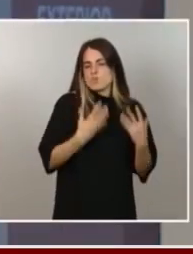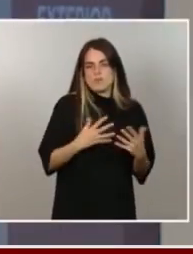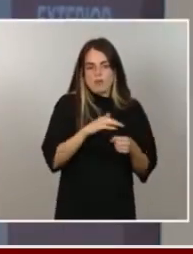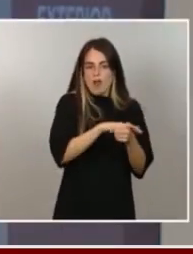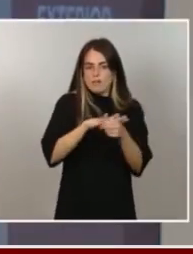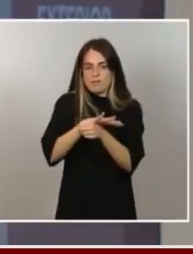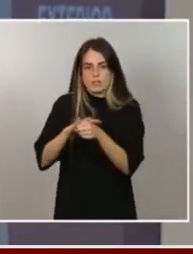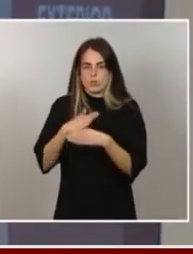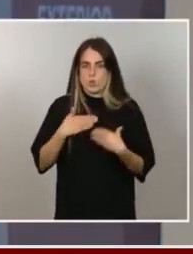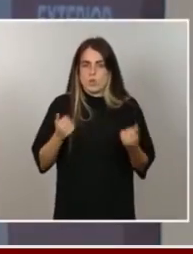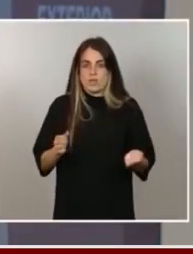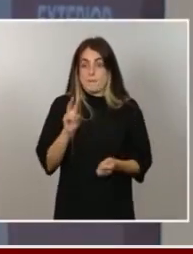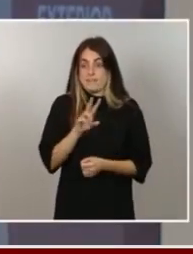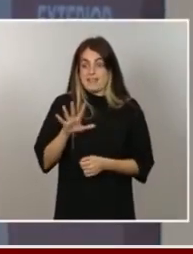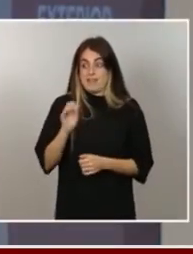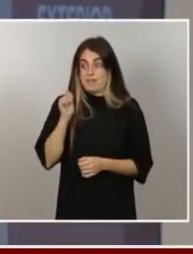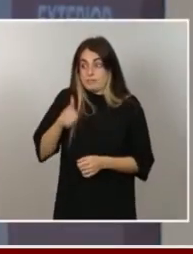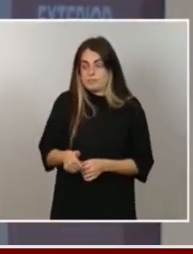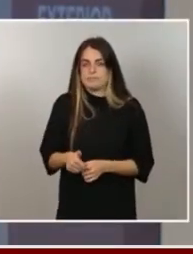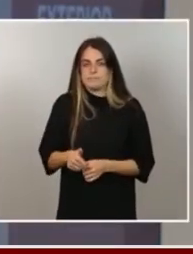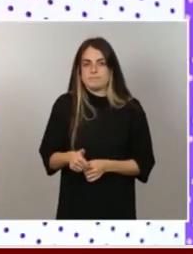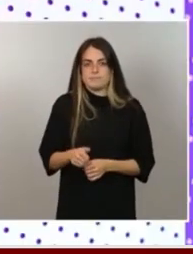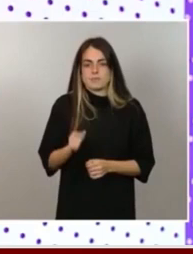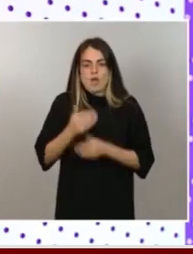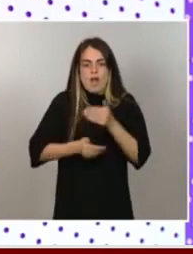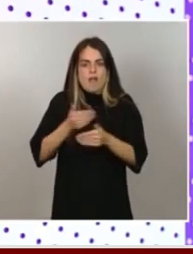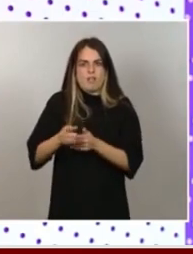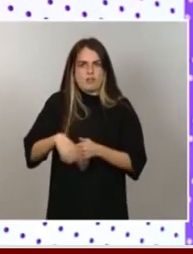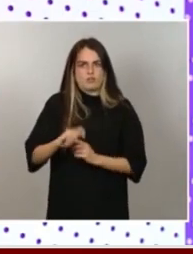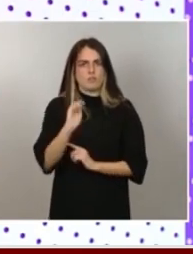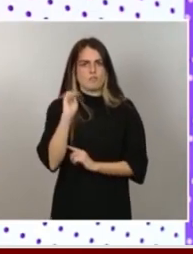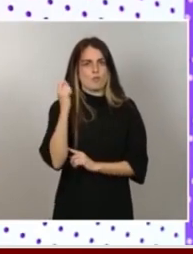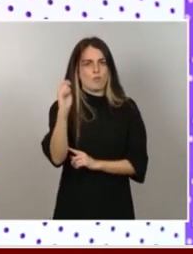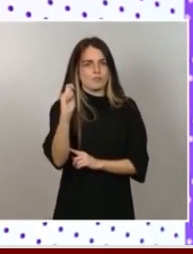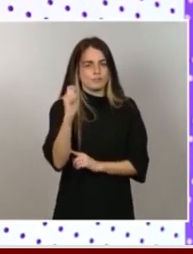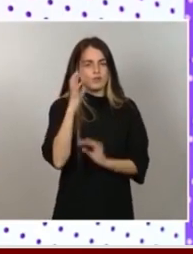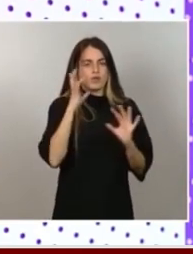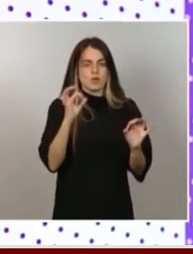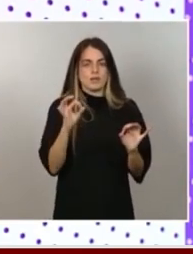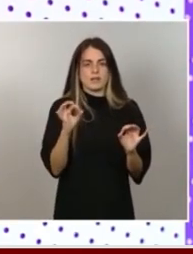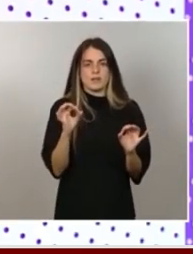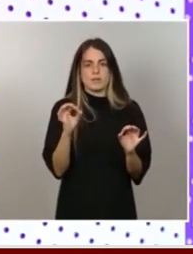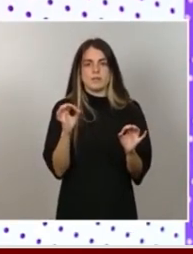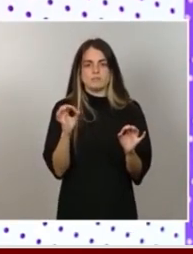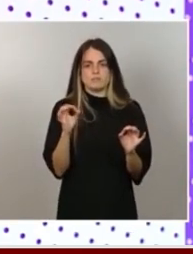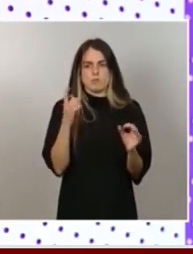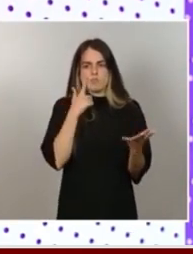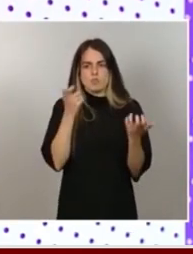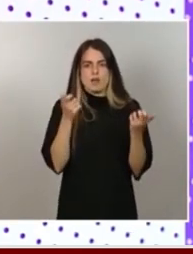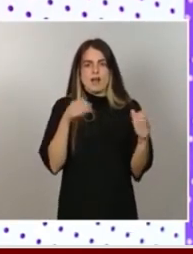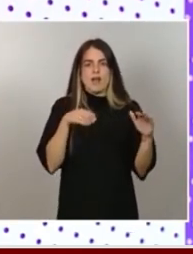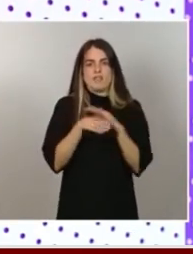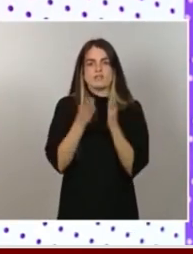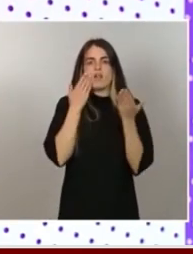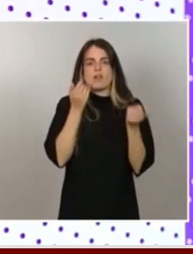al final, de momento, desde luego el Estado de Derecho yo creo que funciona. Es verdad que está pervirtiendo muchas instituciones,